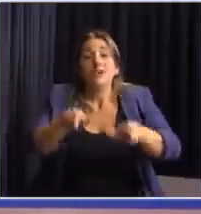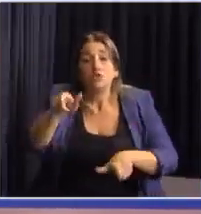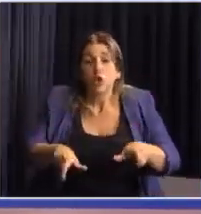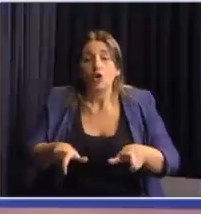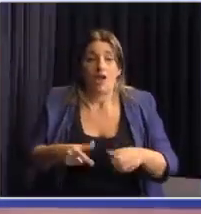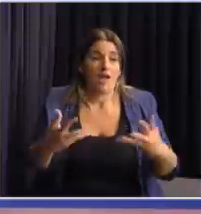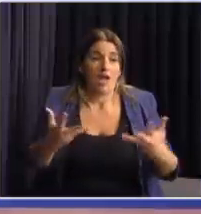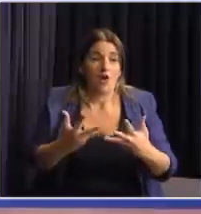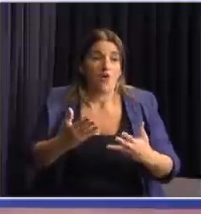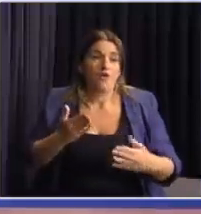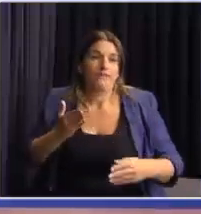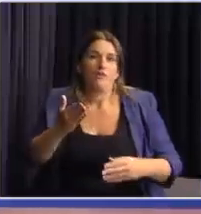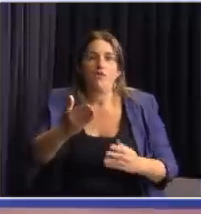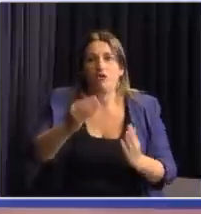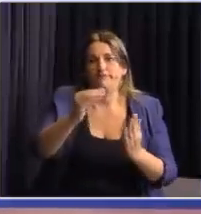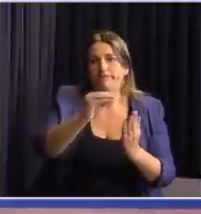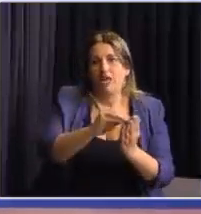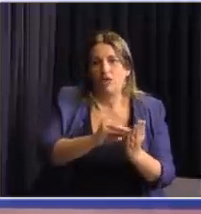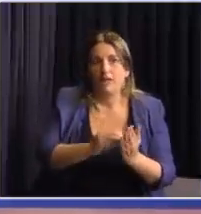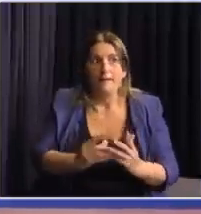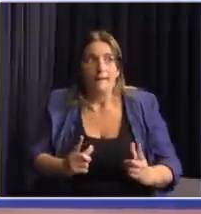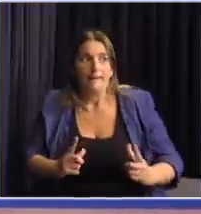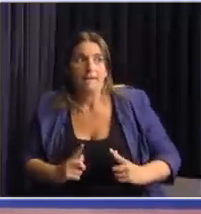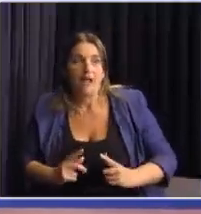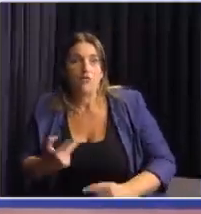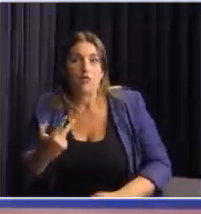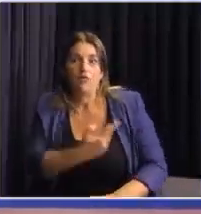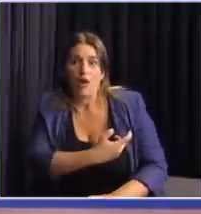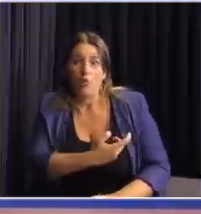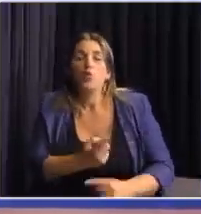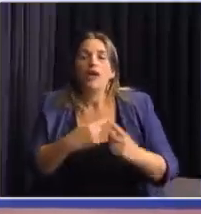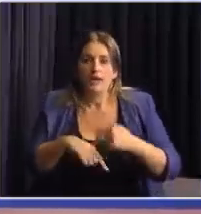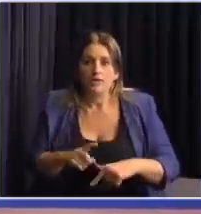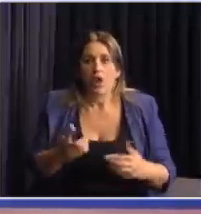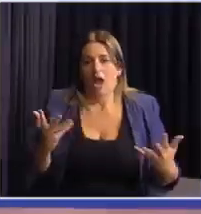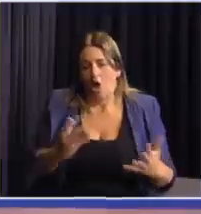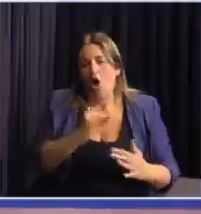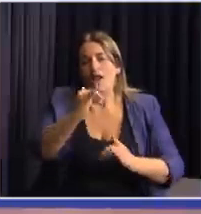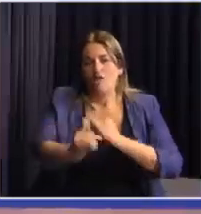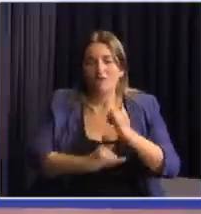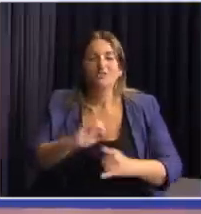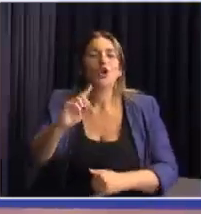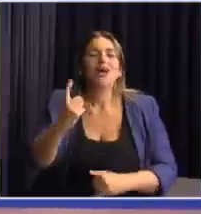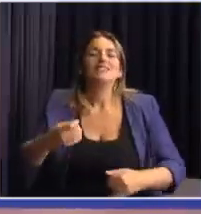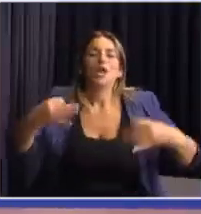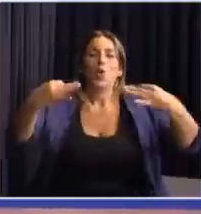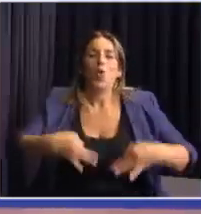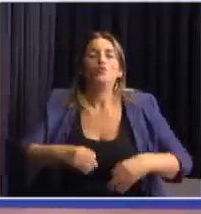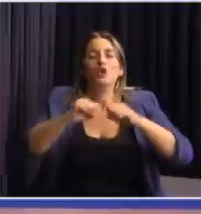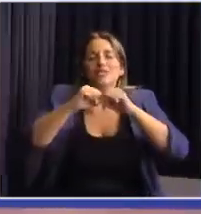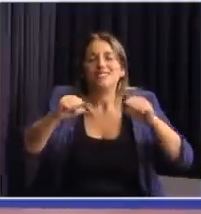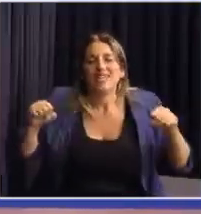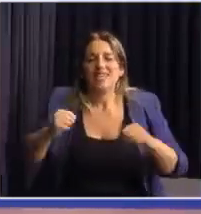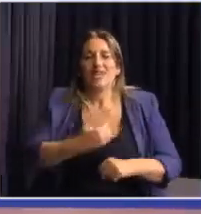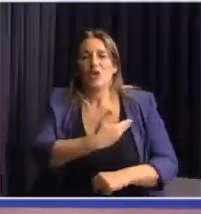que fueron a la agenda, que quedaron en lista de espera, y a raíz de la información que daba ayer el Secretario de